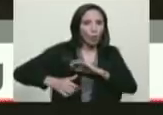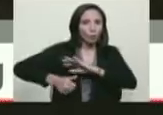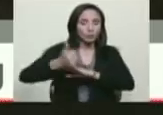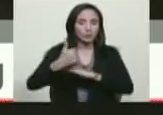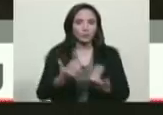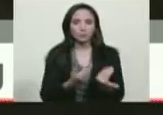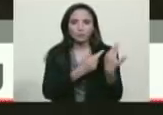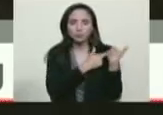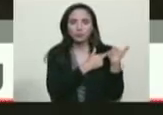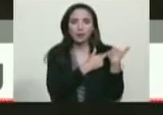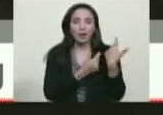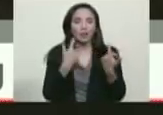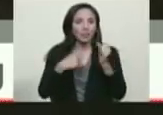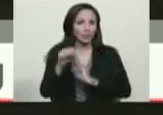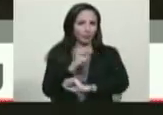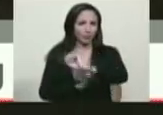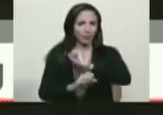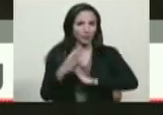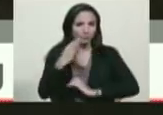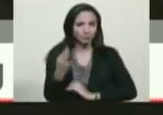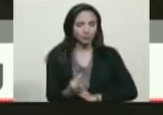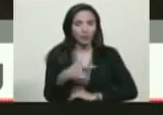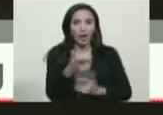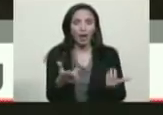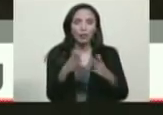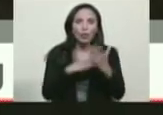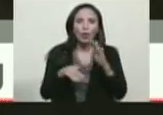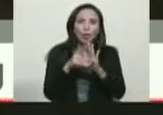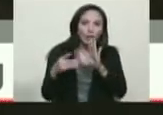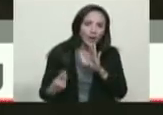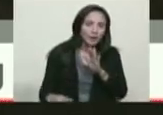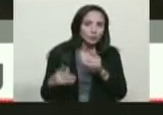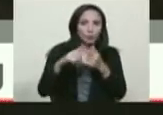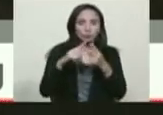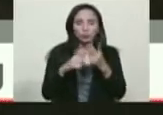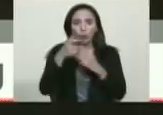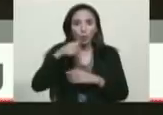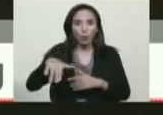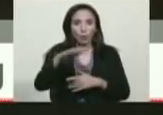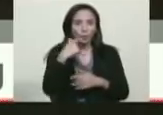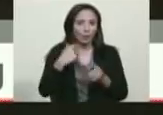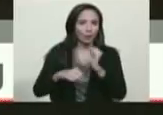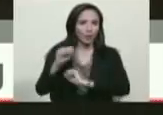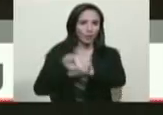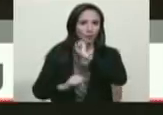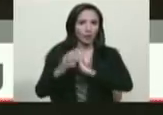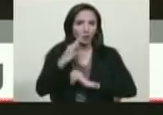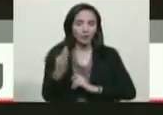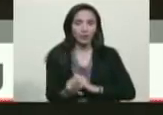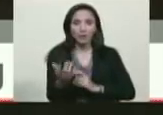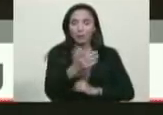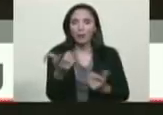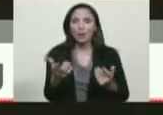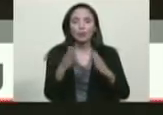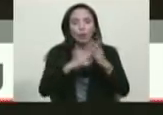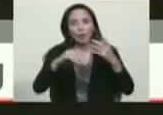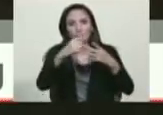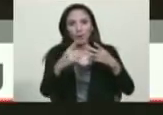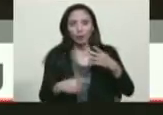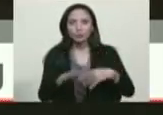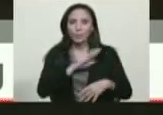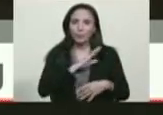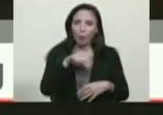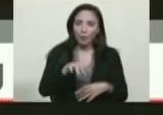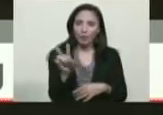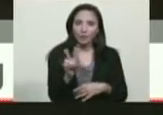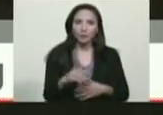atribución de proteger y defender el Estado de Derecho y por ende a su población y los bienes patrimoniales, muebles e inmuebles de